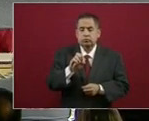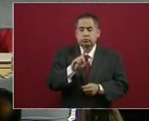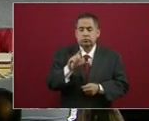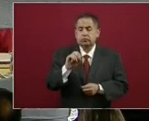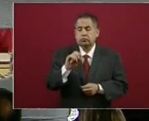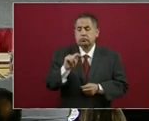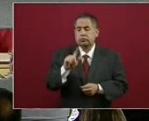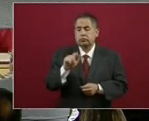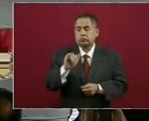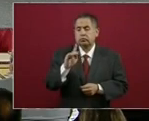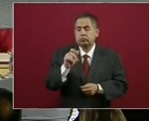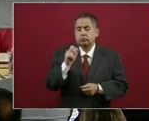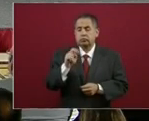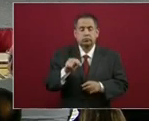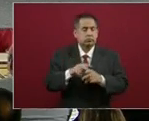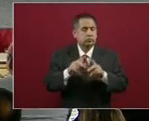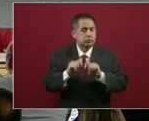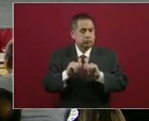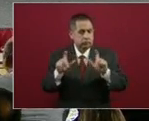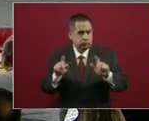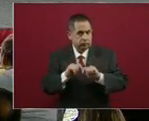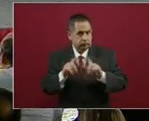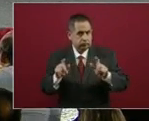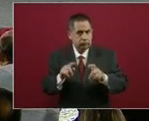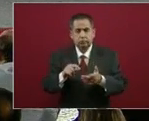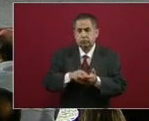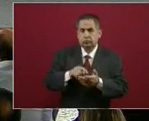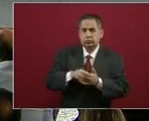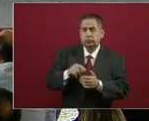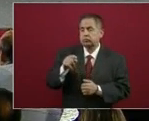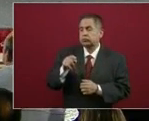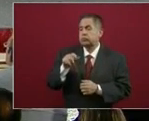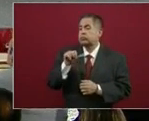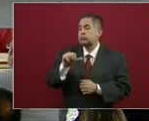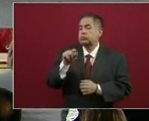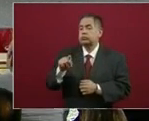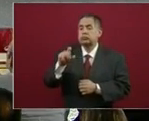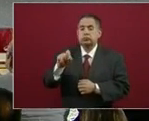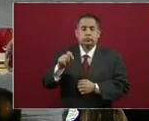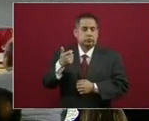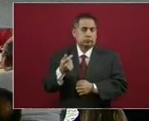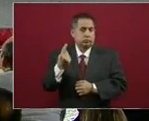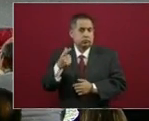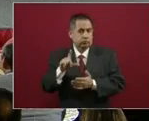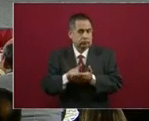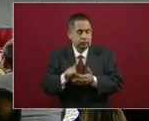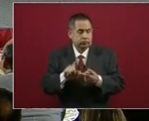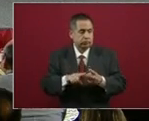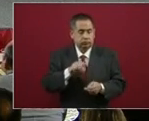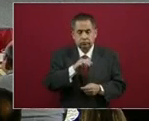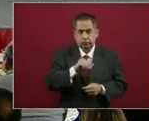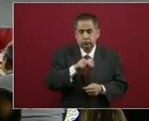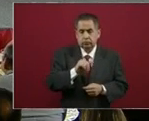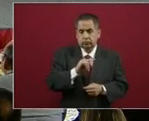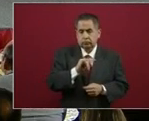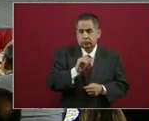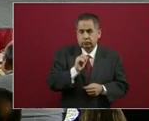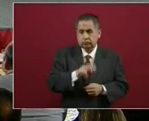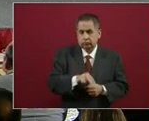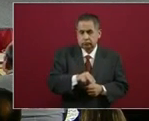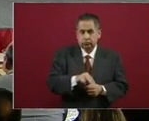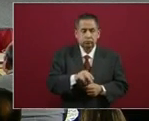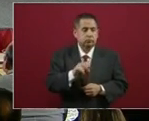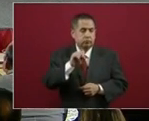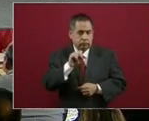Hueyotlipan, Tlaxcala, Multiservicios Pova, 16.20 pesos el litro, Minatitlán, Veracruz, Gasolinera